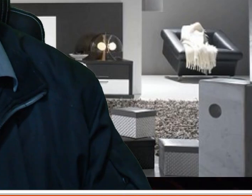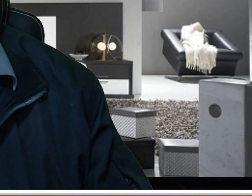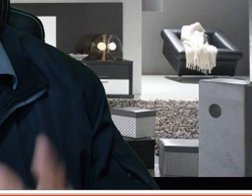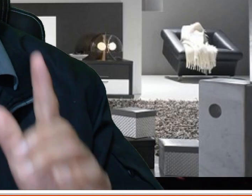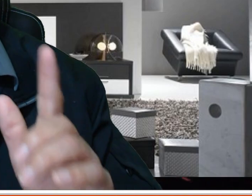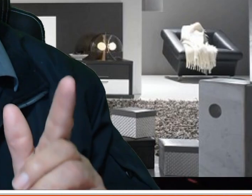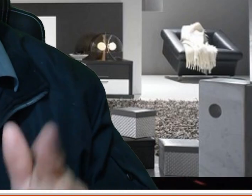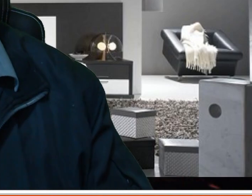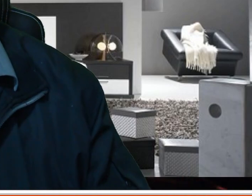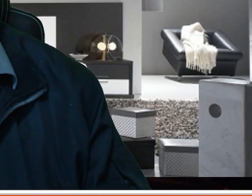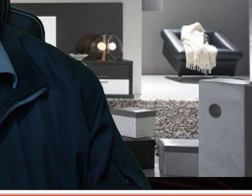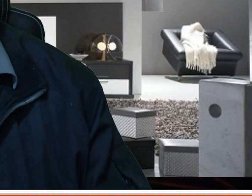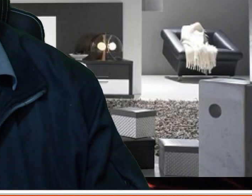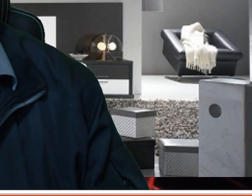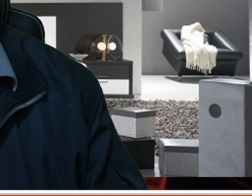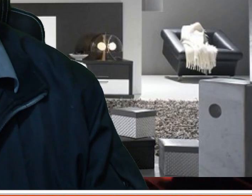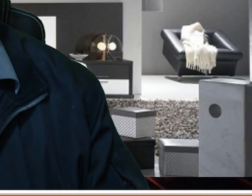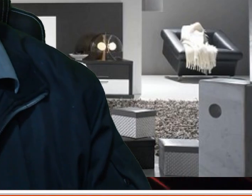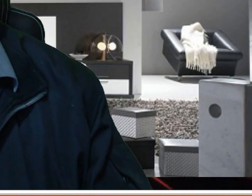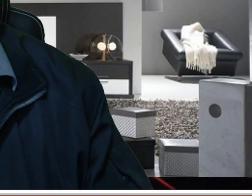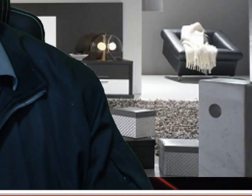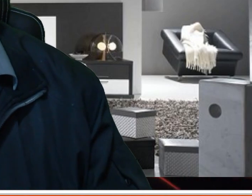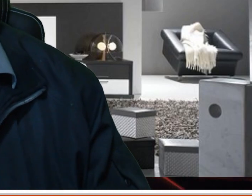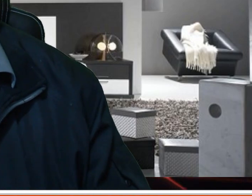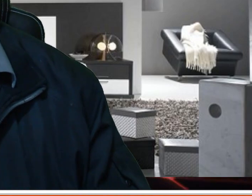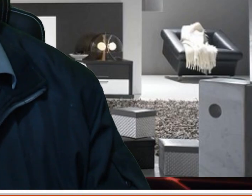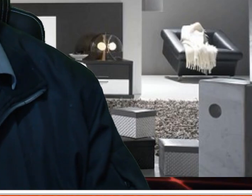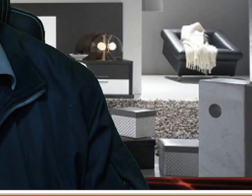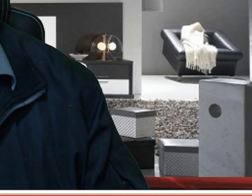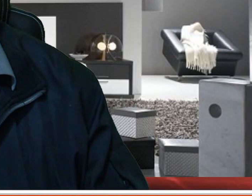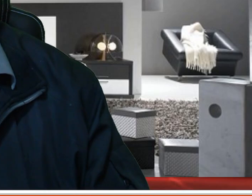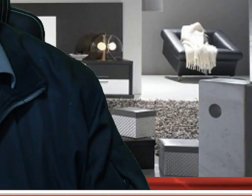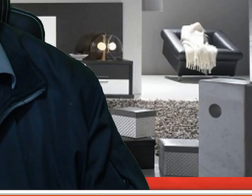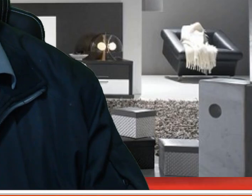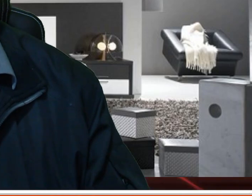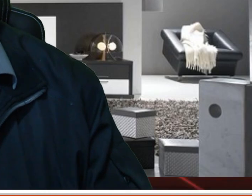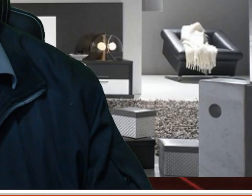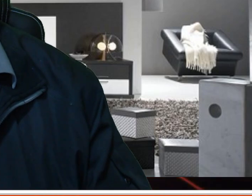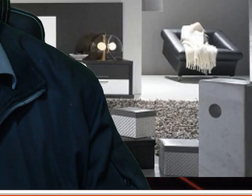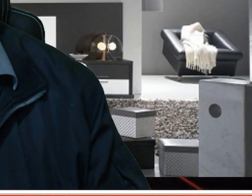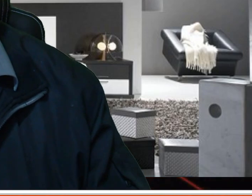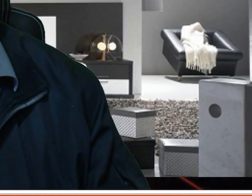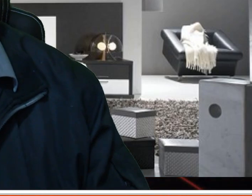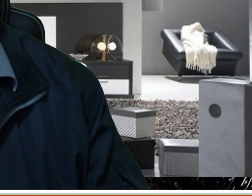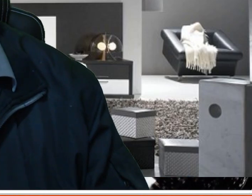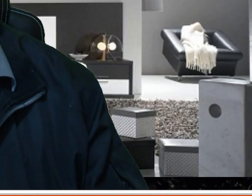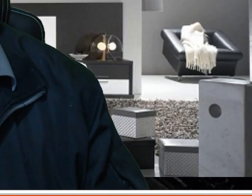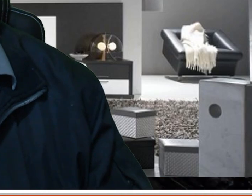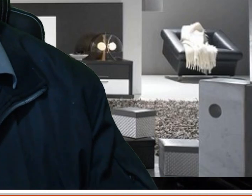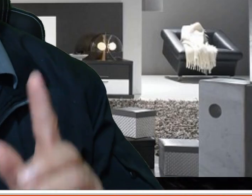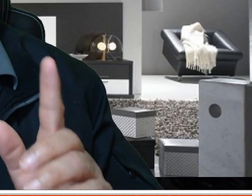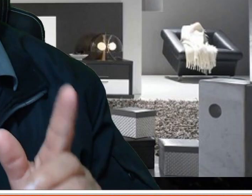por mantener a un reo. Amigos y amigas, lo que gana un mexicano por